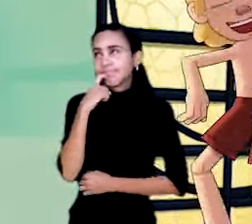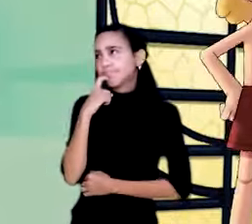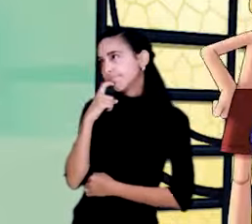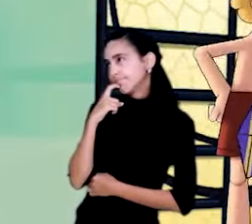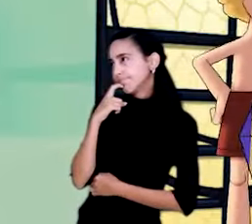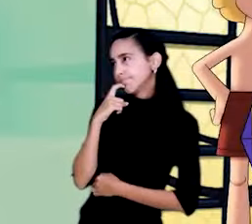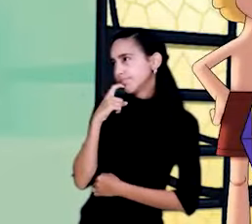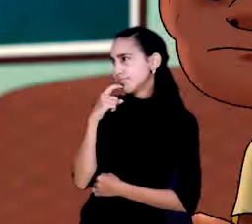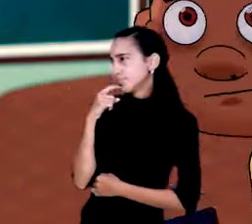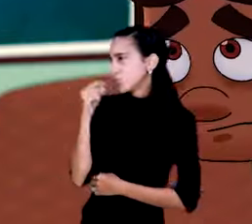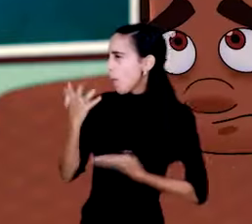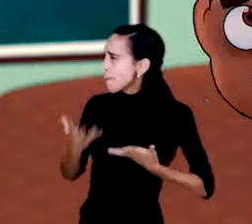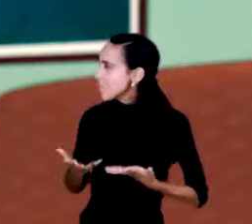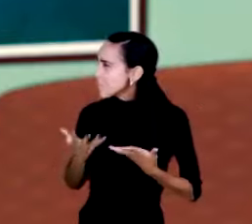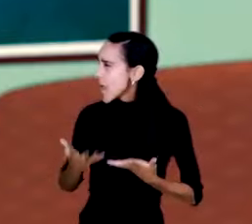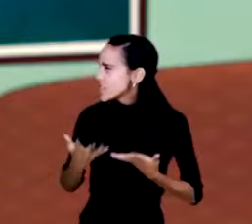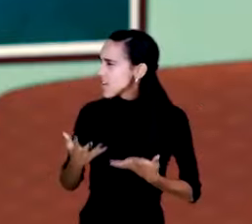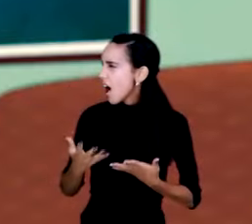Chama, ¿cuánto tú pesas?